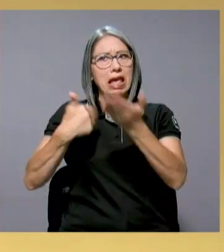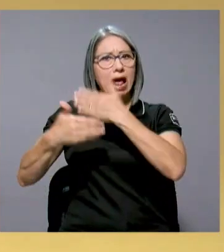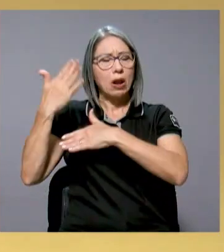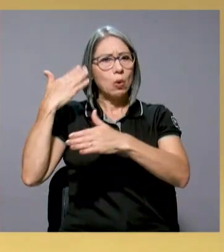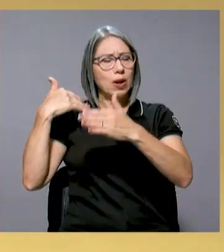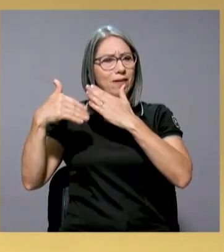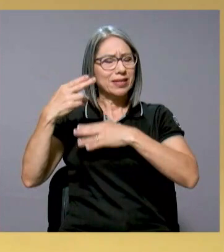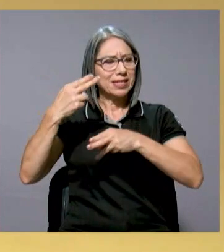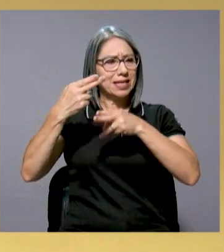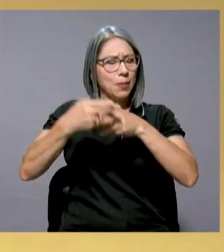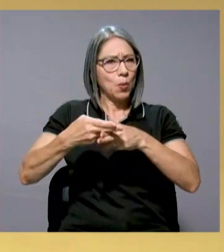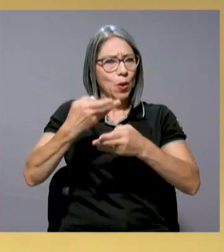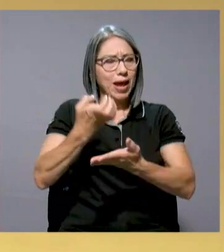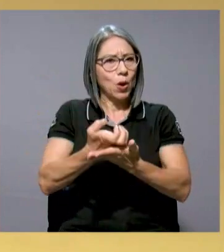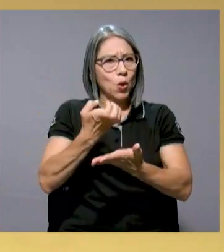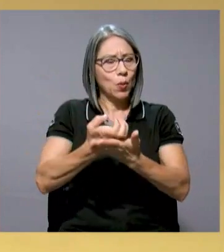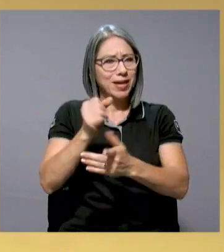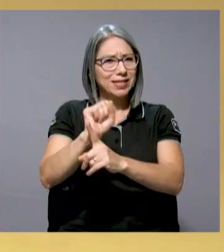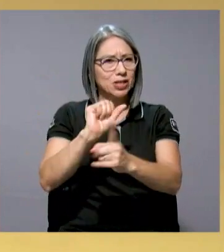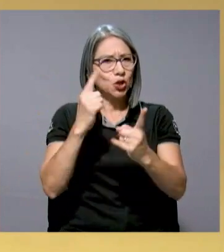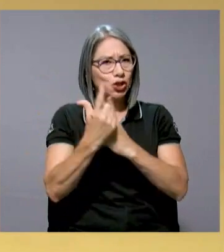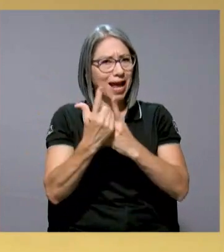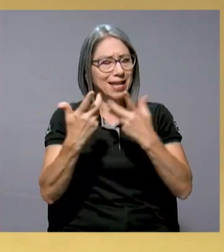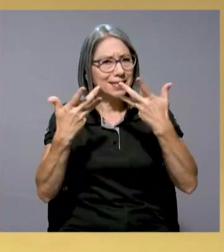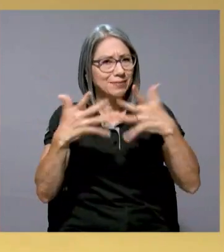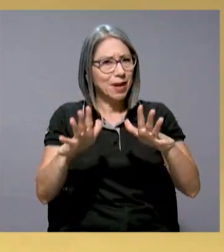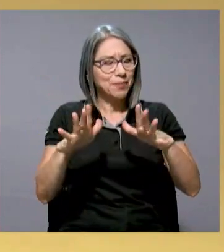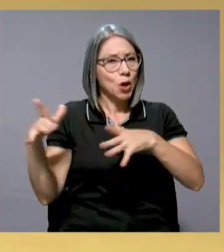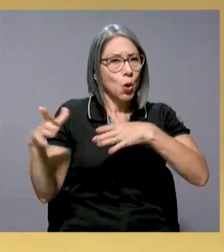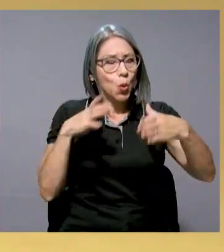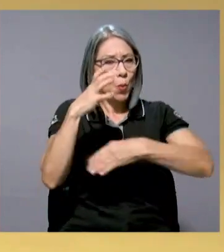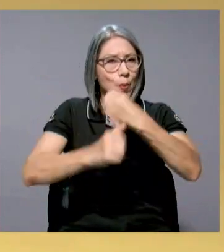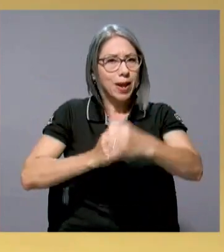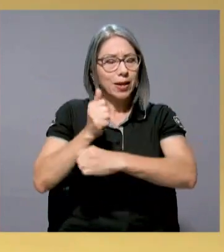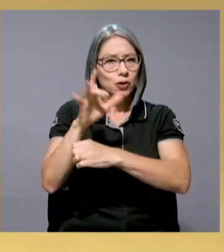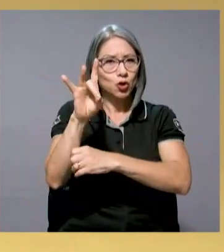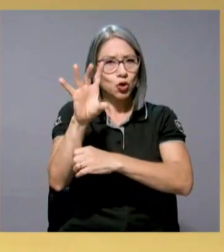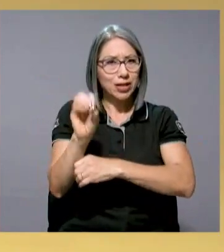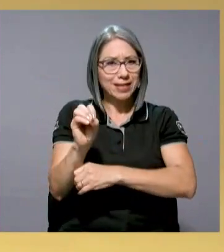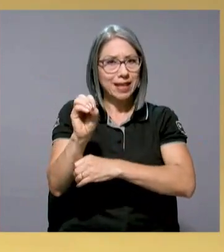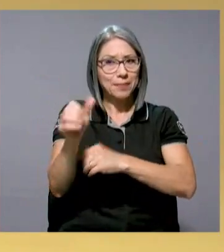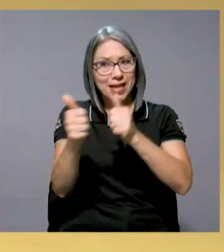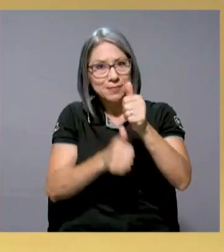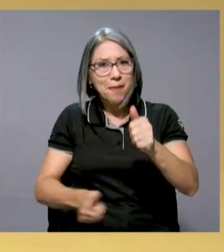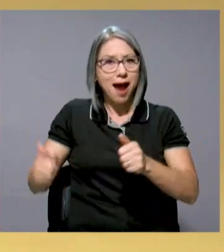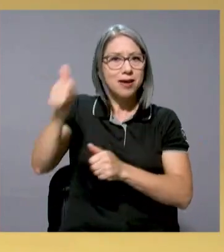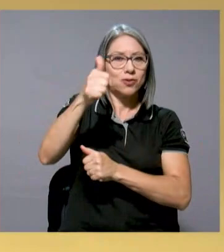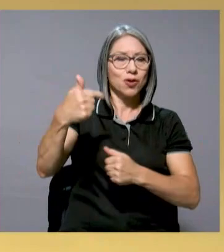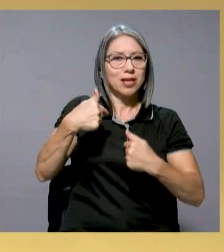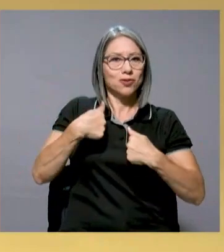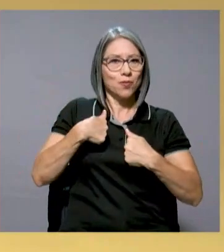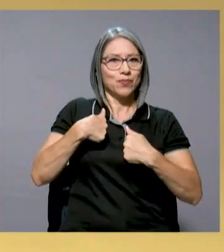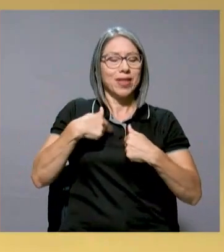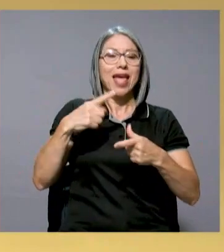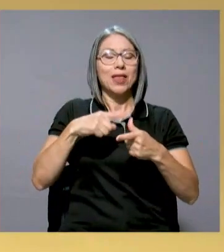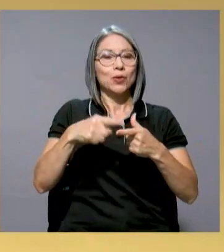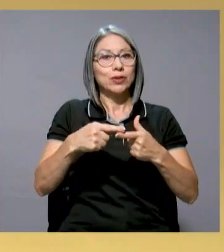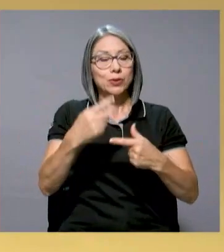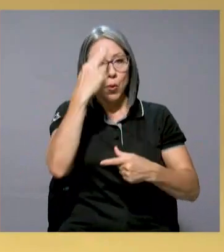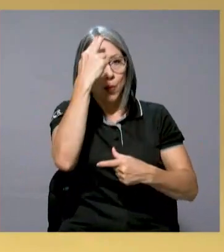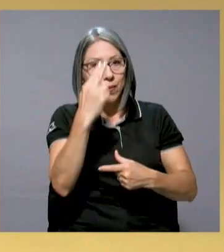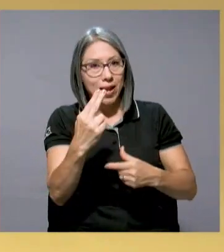de Económicas y Sociales, cumple 80 años. Es mayor que yo y ya eso es decir. Tengo el privilegio de tener